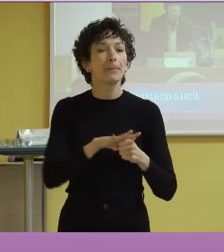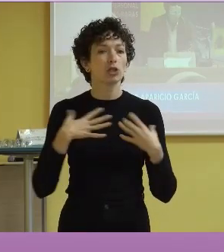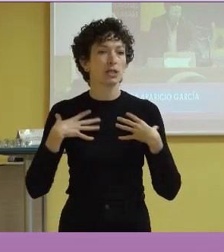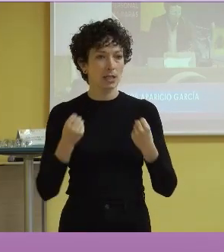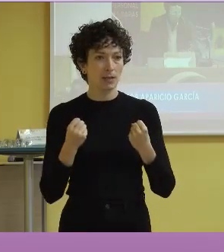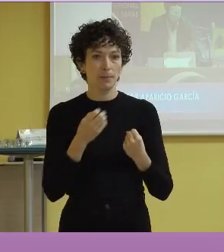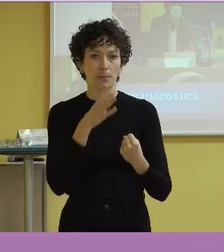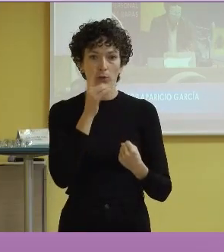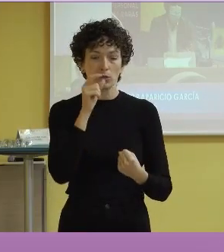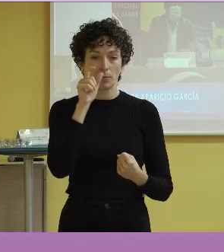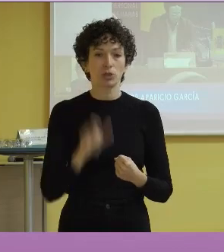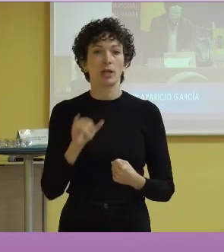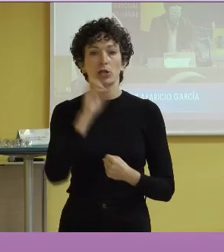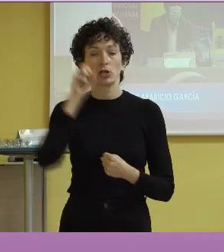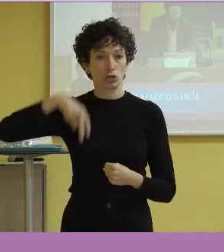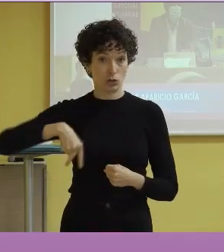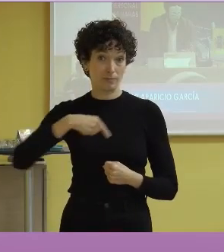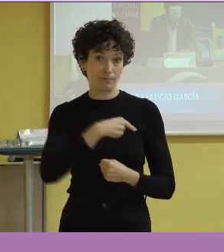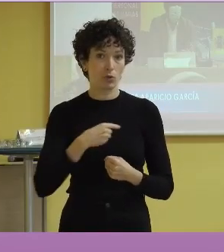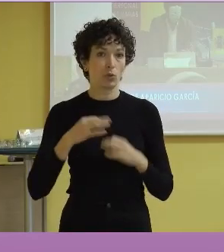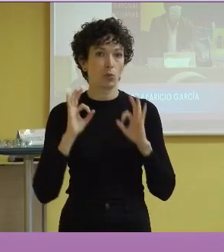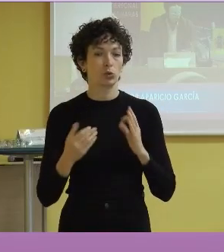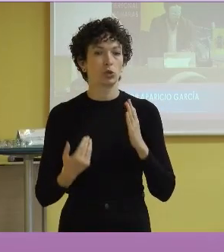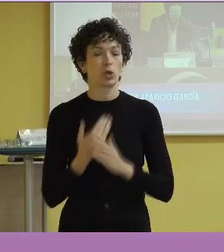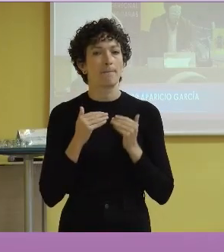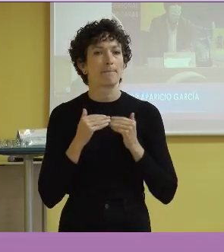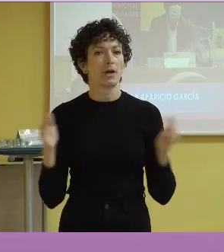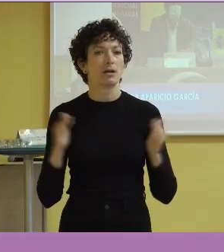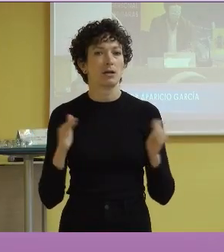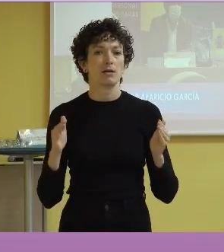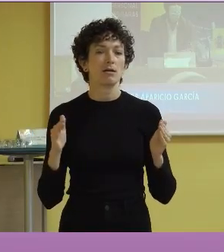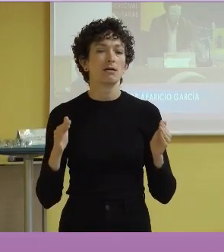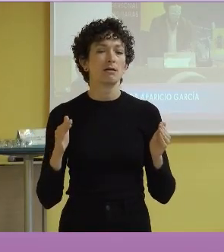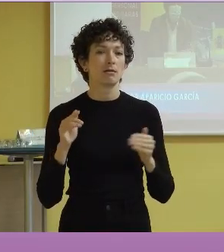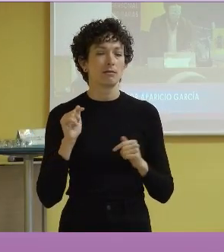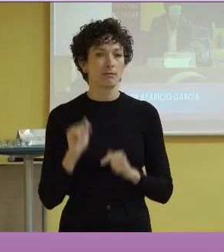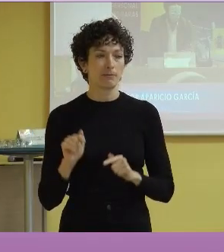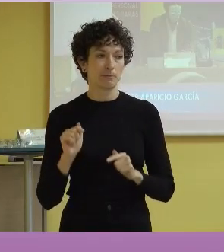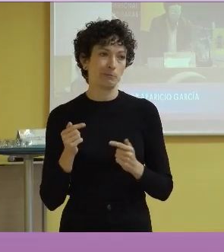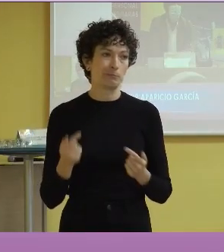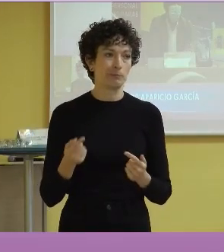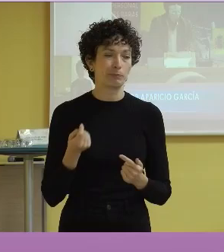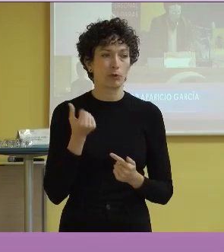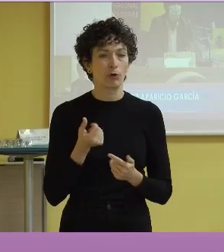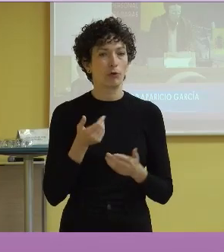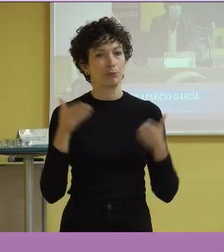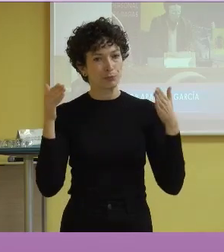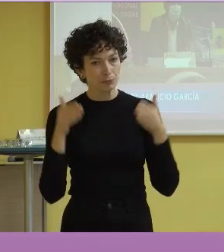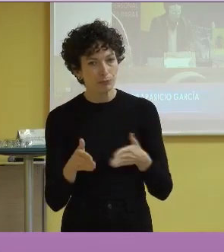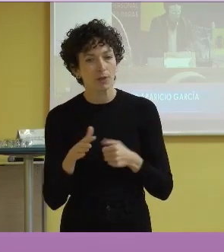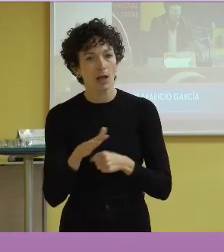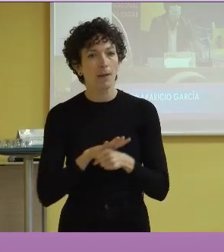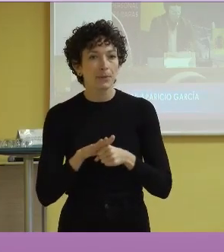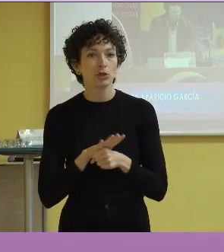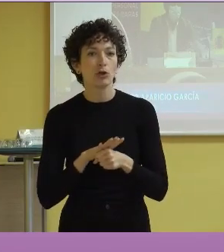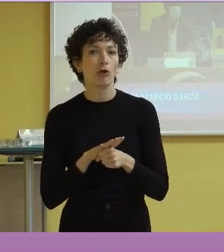John Infante, que inaugurará las jornadas, ¿no? Con esas bueno, pues, dirigido un poco al área o a